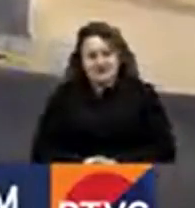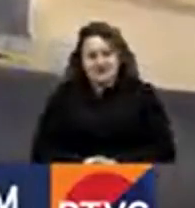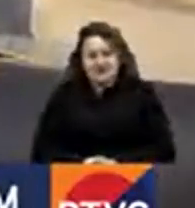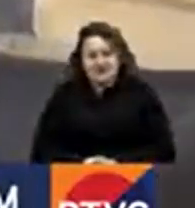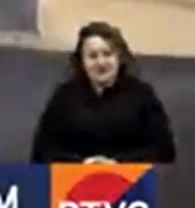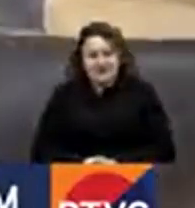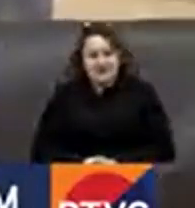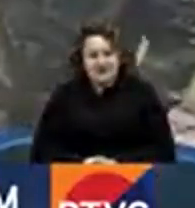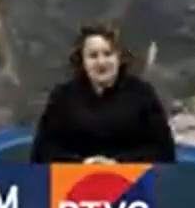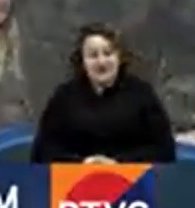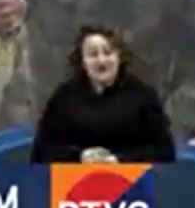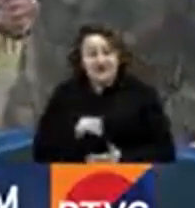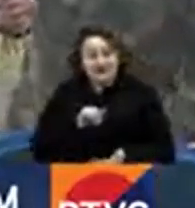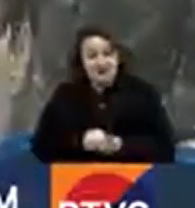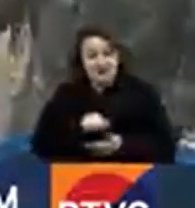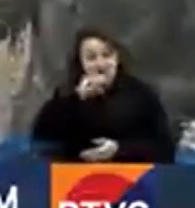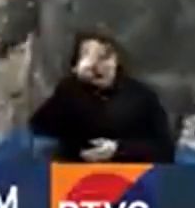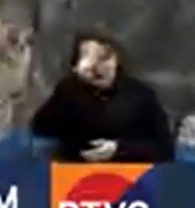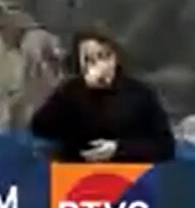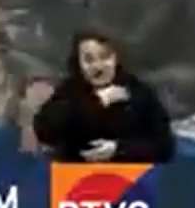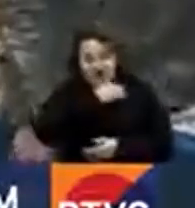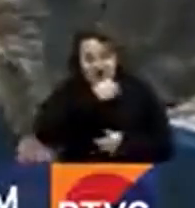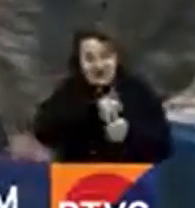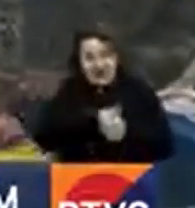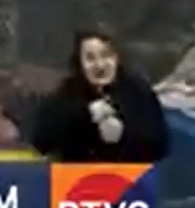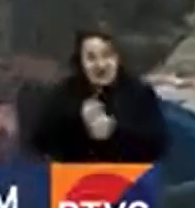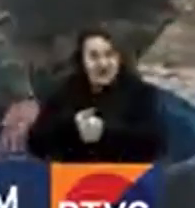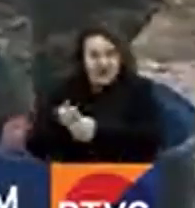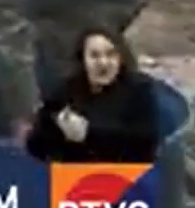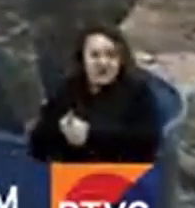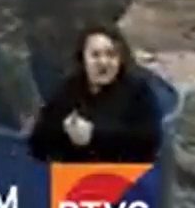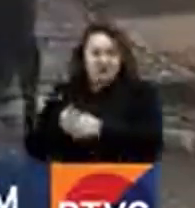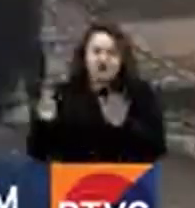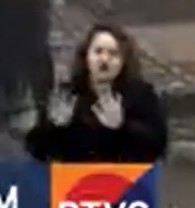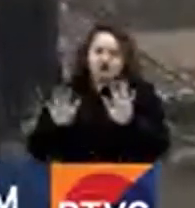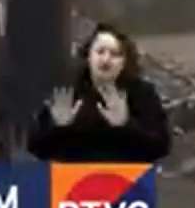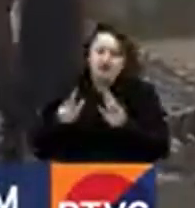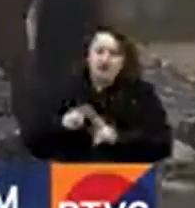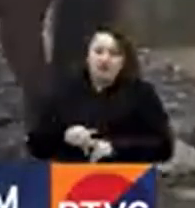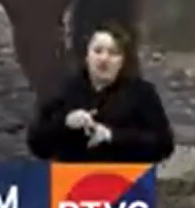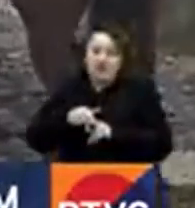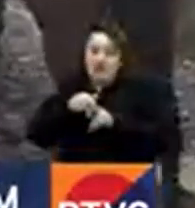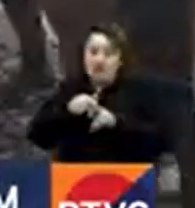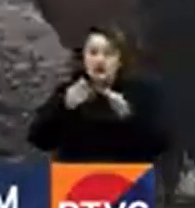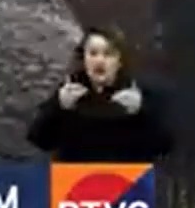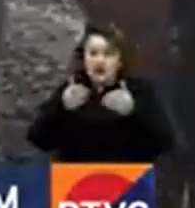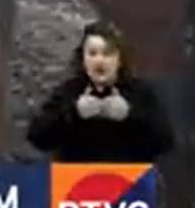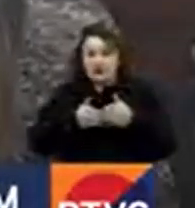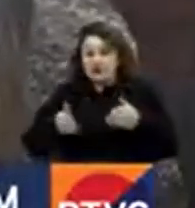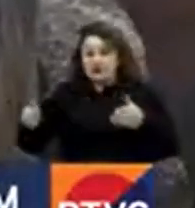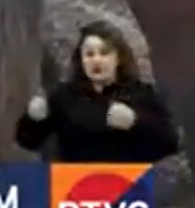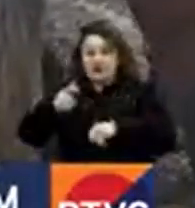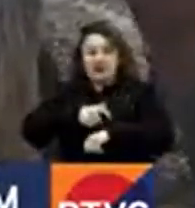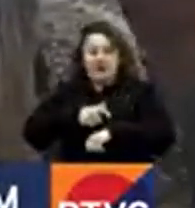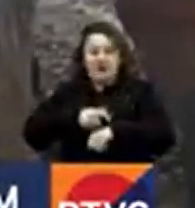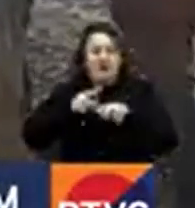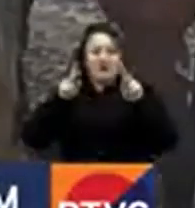Y así, cada soldado, como en un ritual, despidieron a sus caballos, que entraron en una etapa de